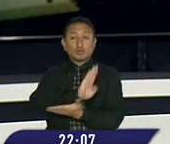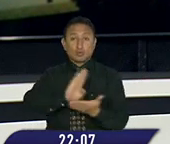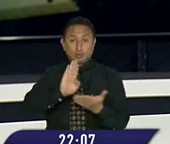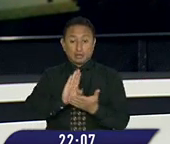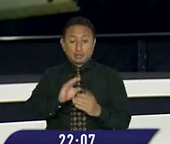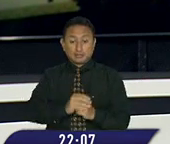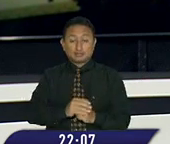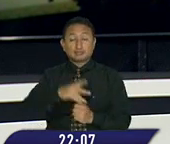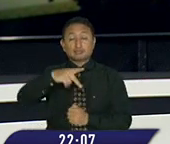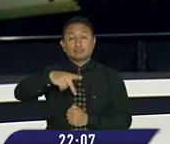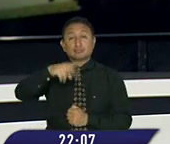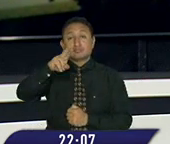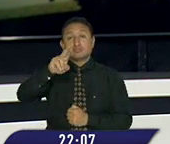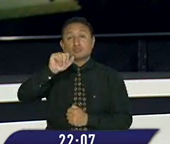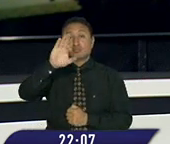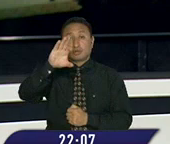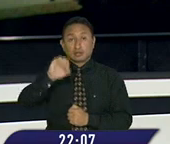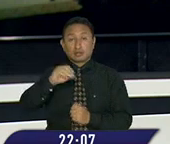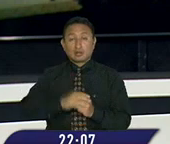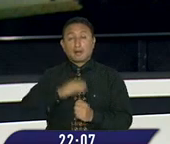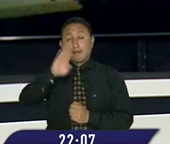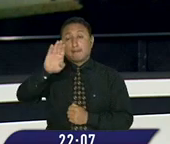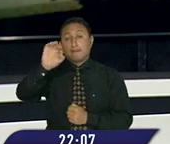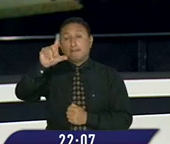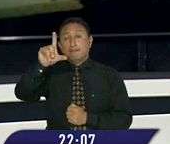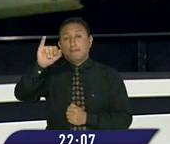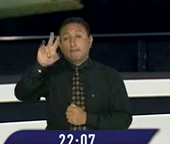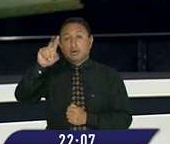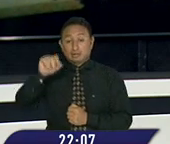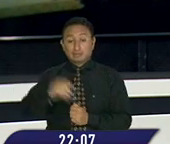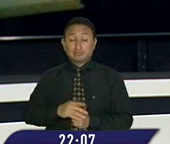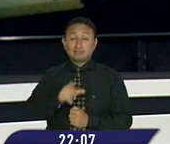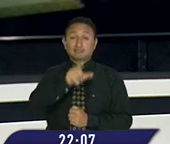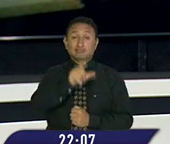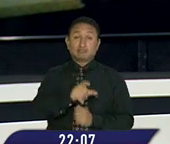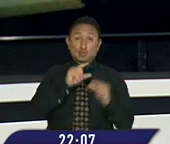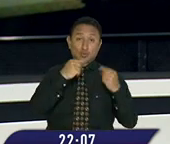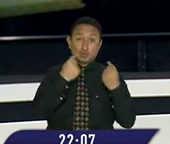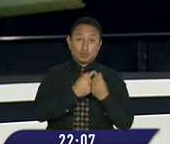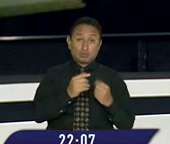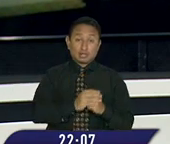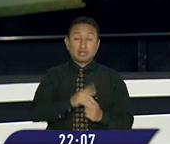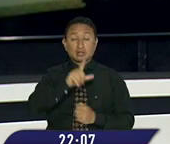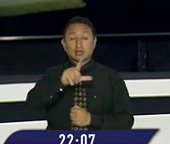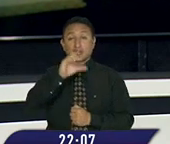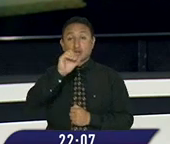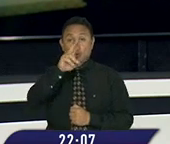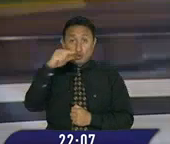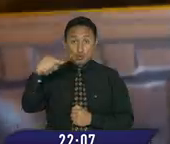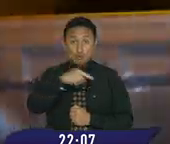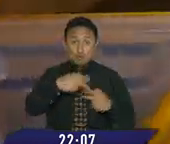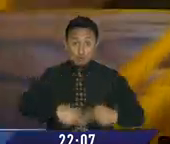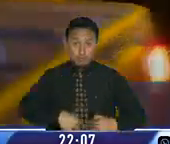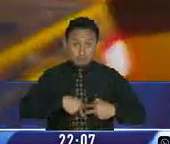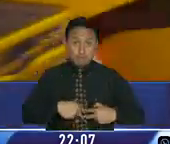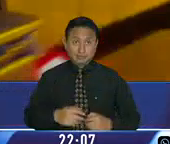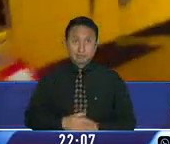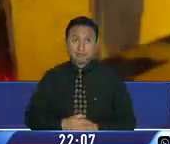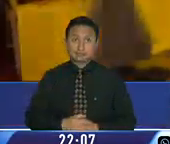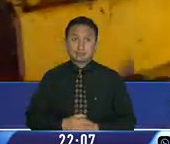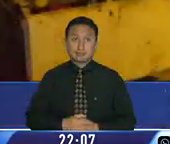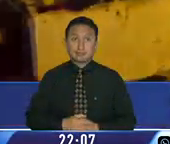parroquia Puerto Bolívar en Machala, lugar donde habitan integrantes de la banda delictiva Los Lobos.